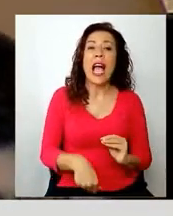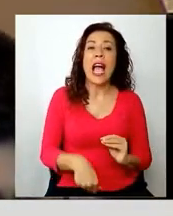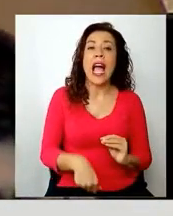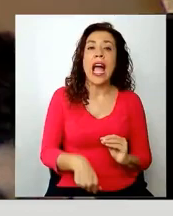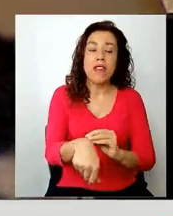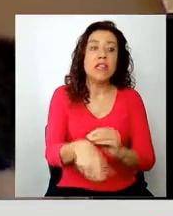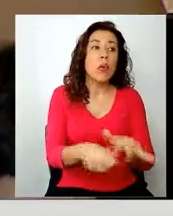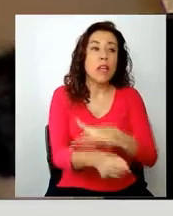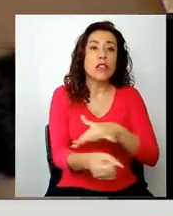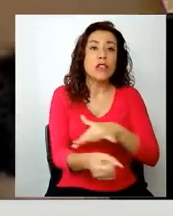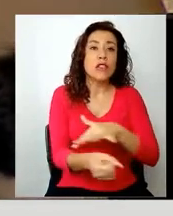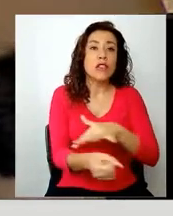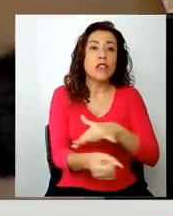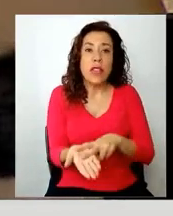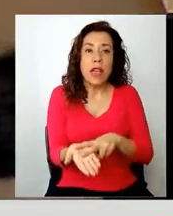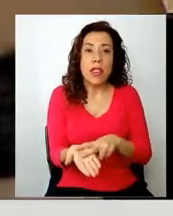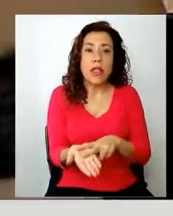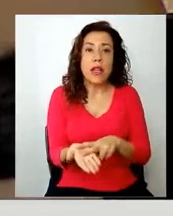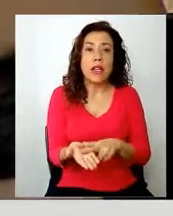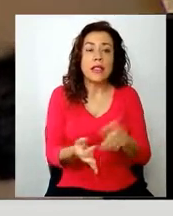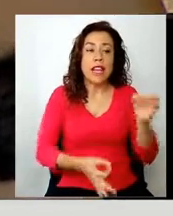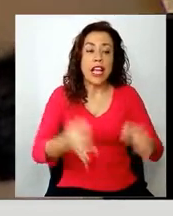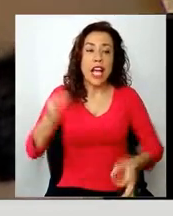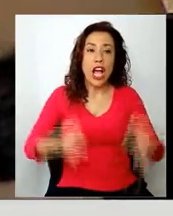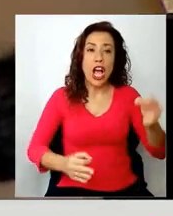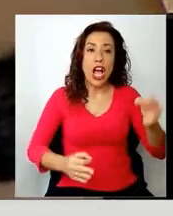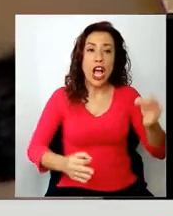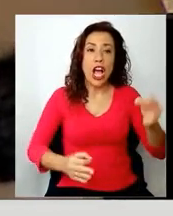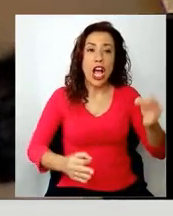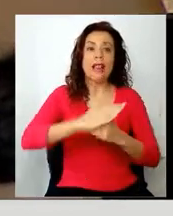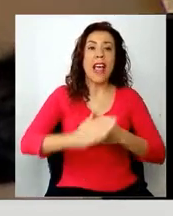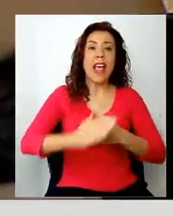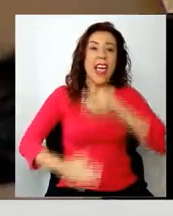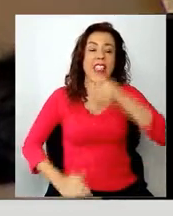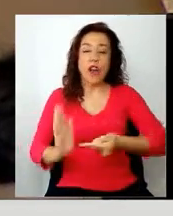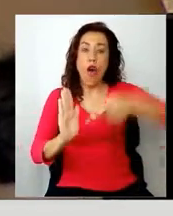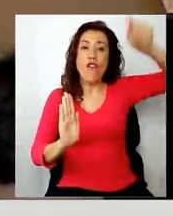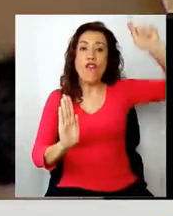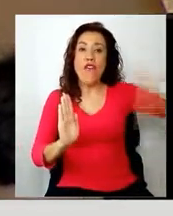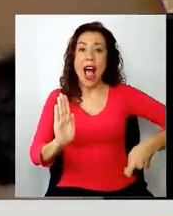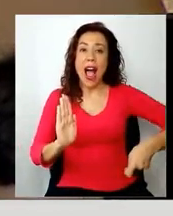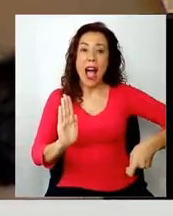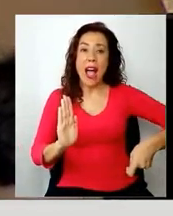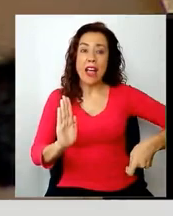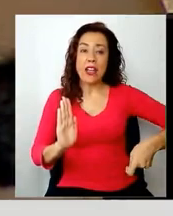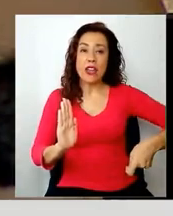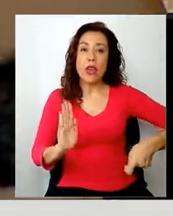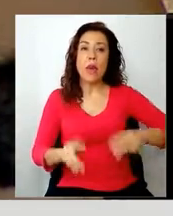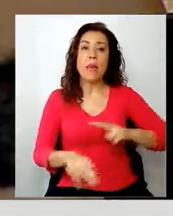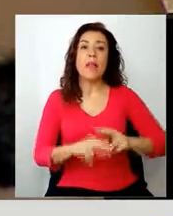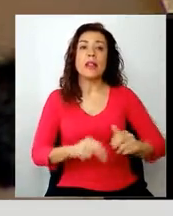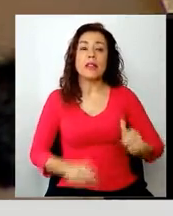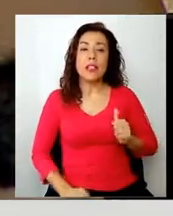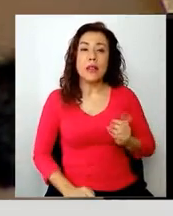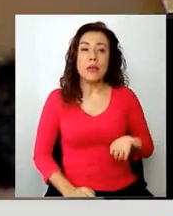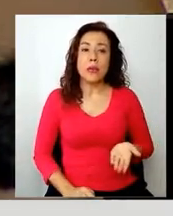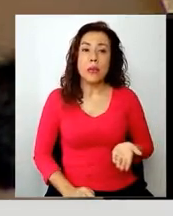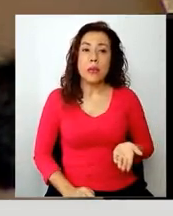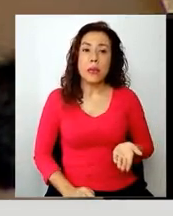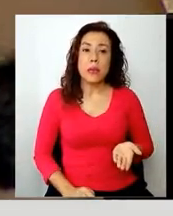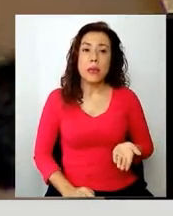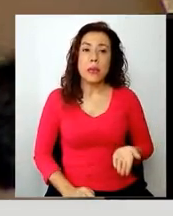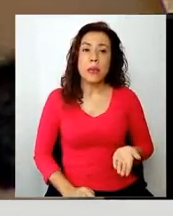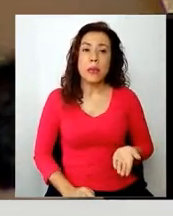el hecho de que la Corte Suprema haya emitido un fallo de aplicaciones es decir a nivel que